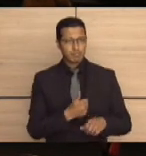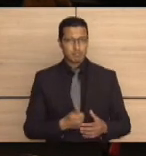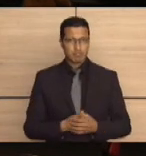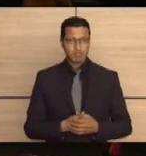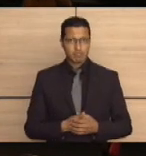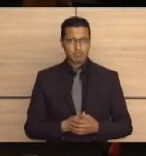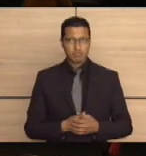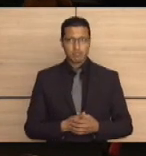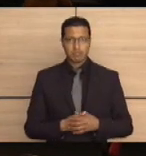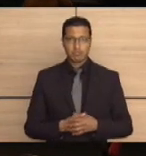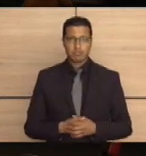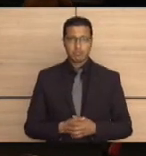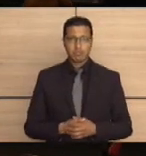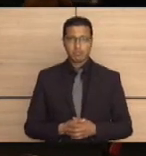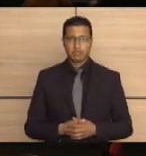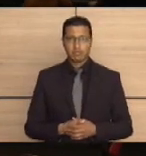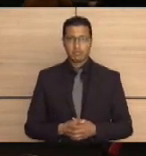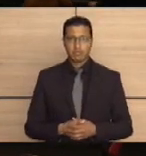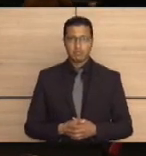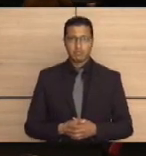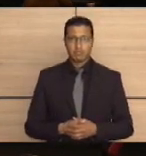¿Quién agencia como director?